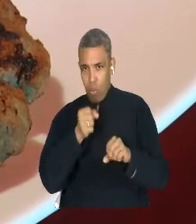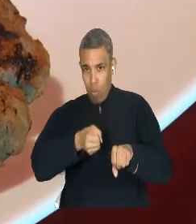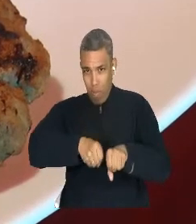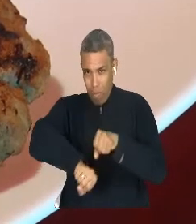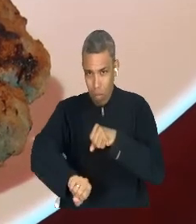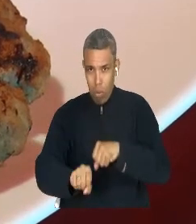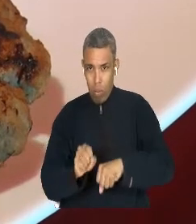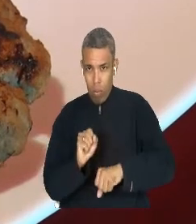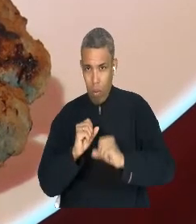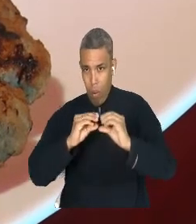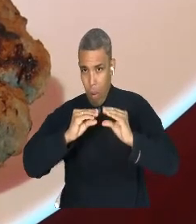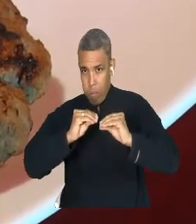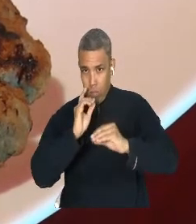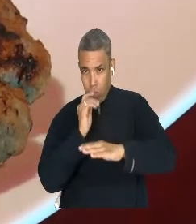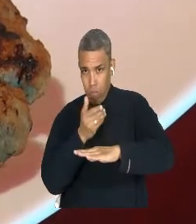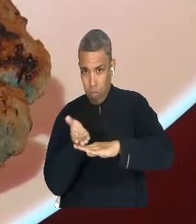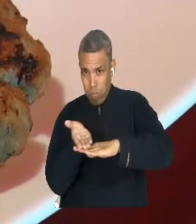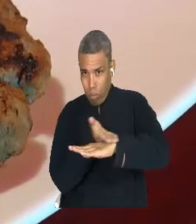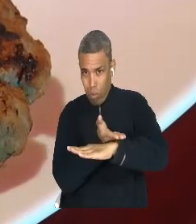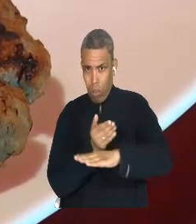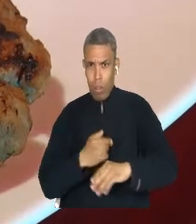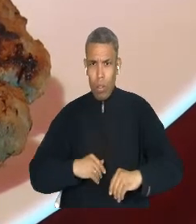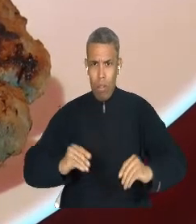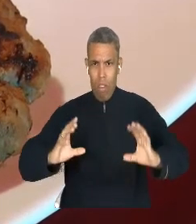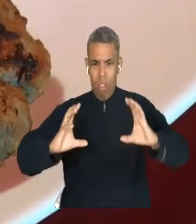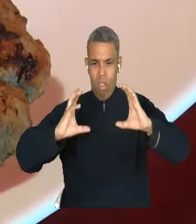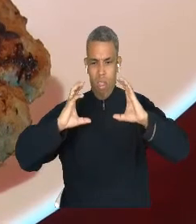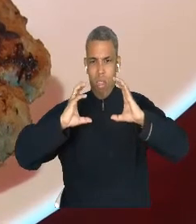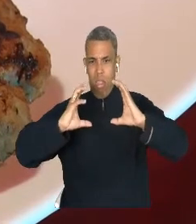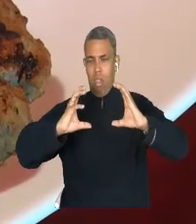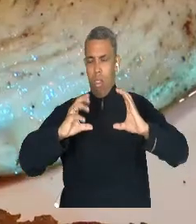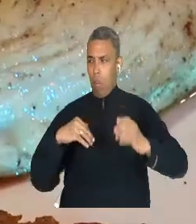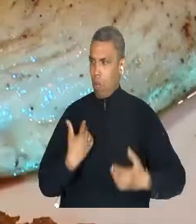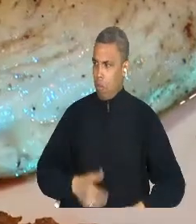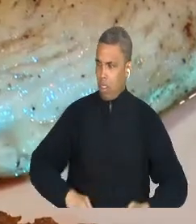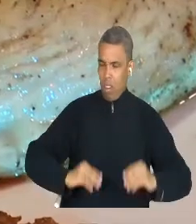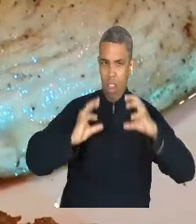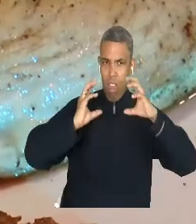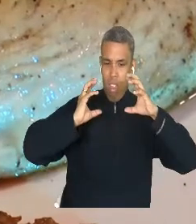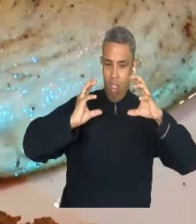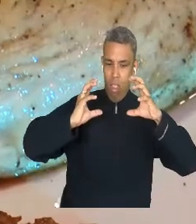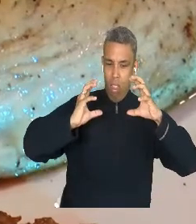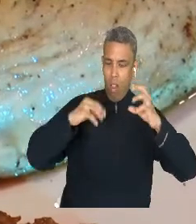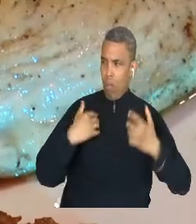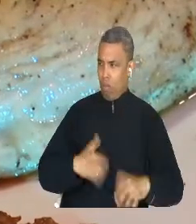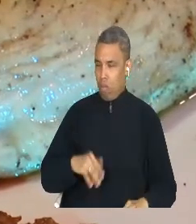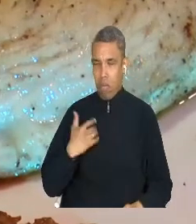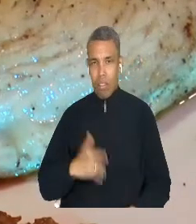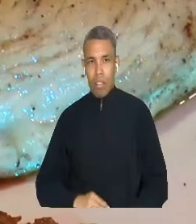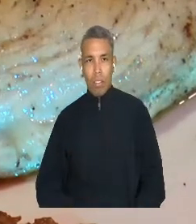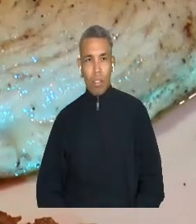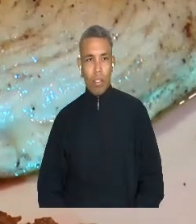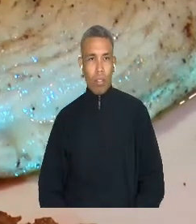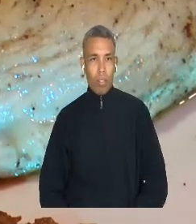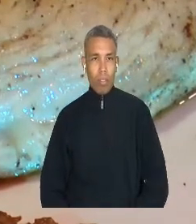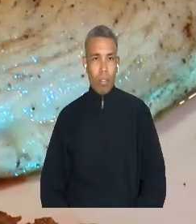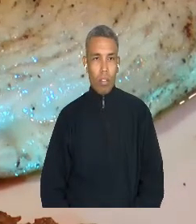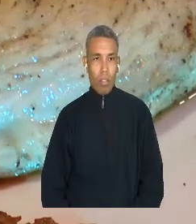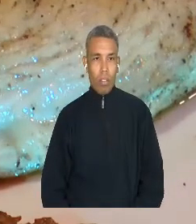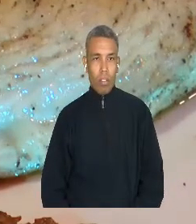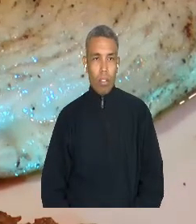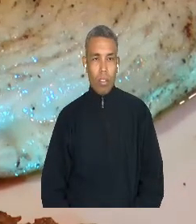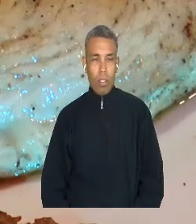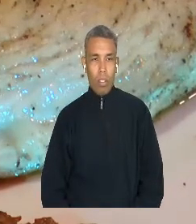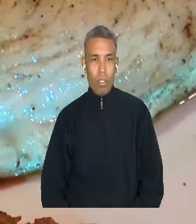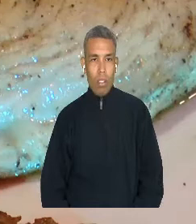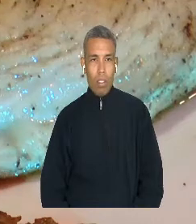Eso no es una hamburguesa, eso es un hamburguesón. Eso yo creo que de ahí comen tres personas. Esta es una de nuestras, las papitas artesanales